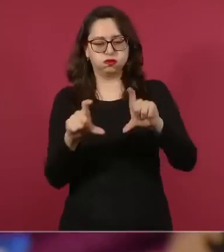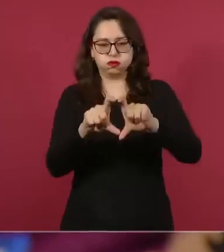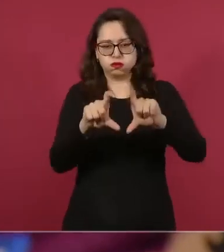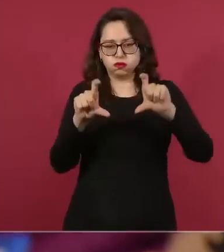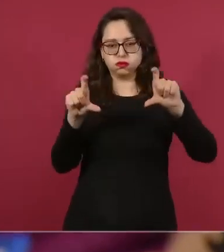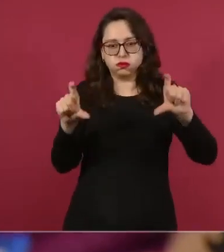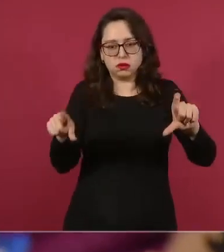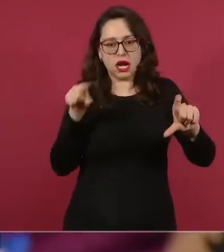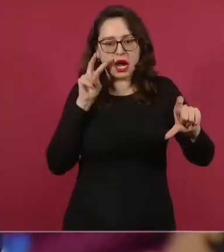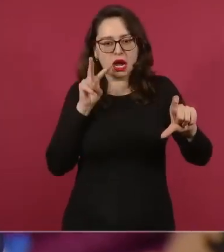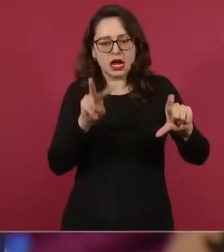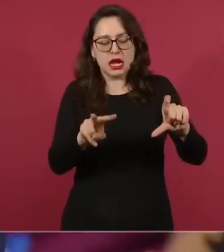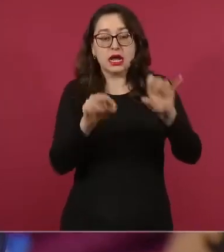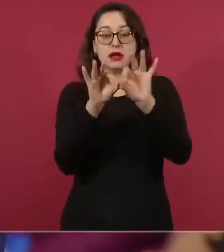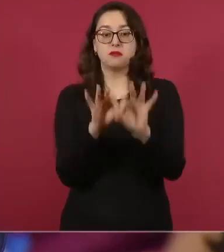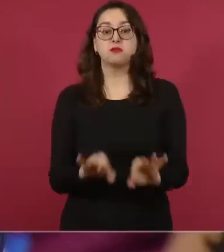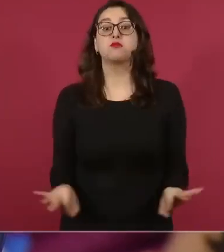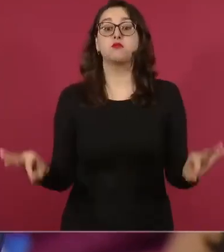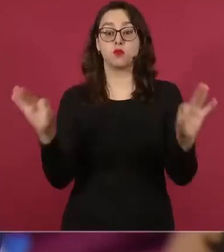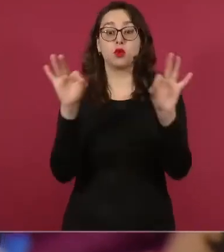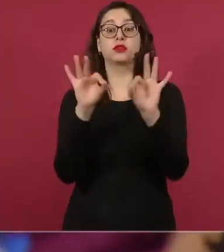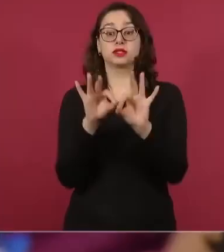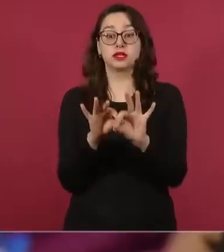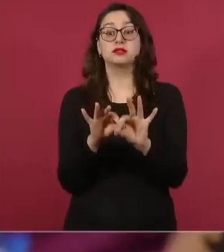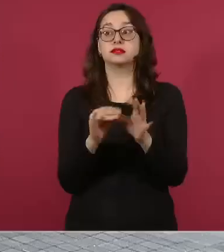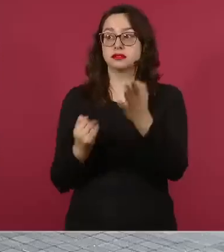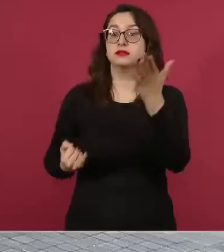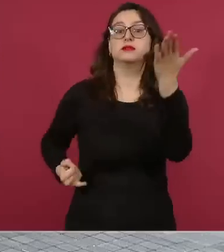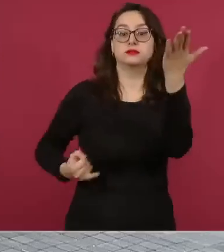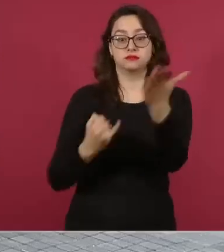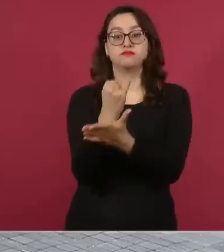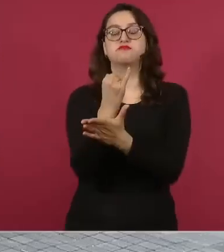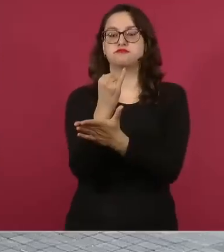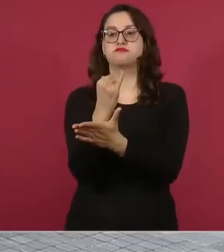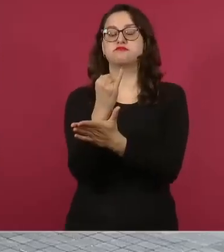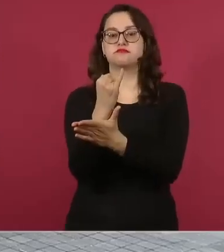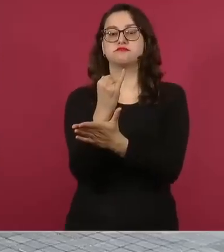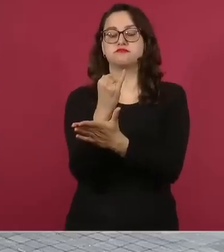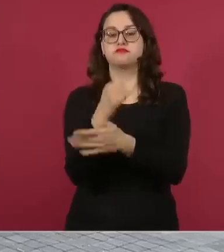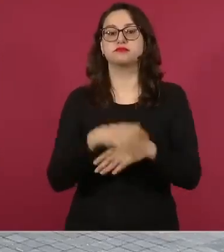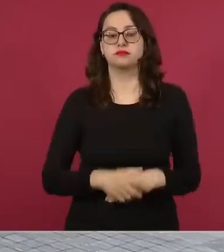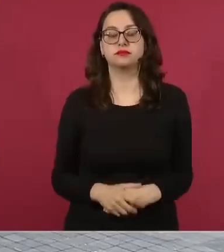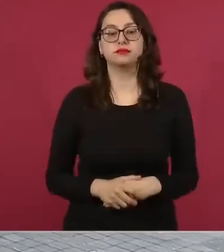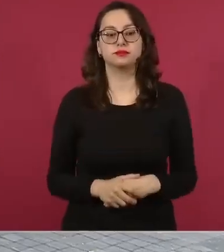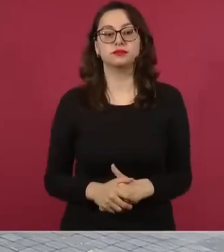porqué de ese movimiento de transformación.